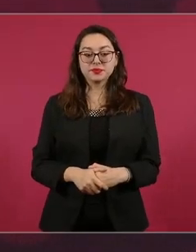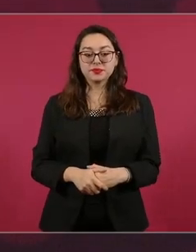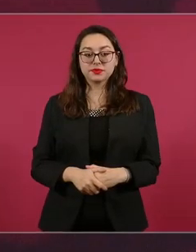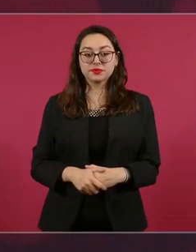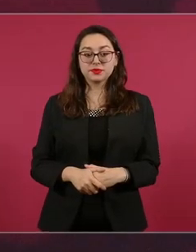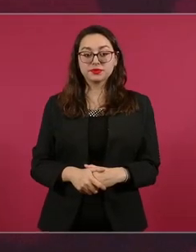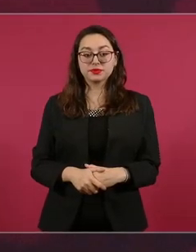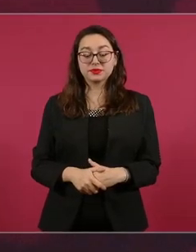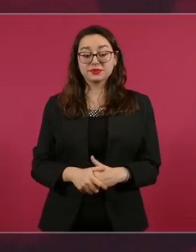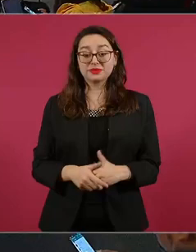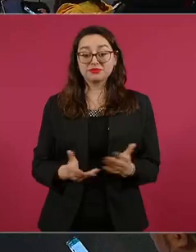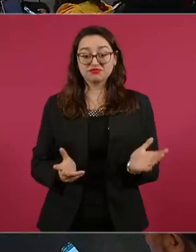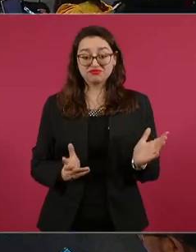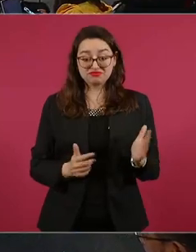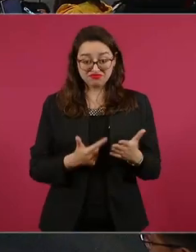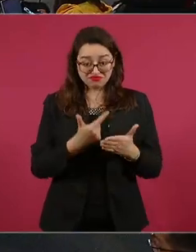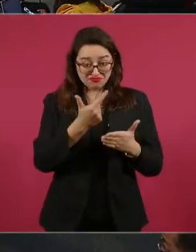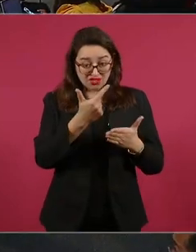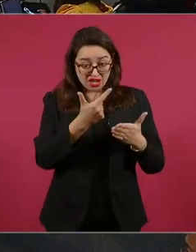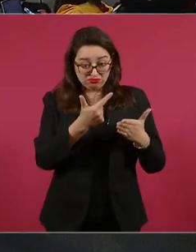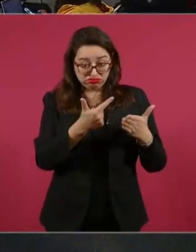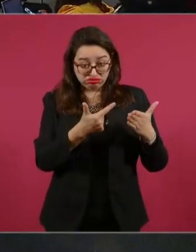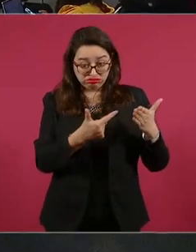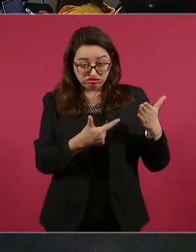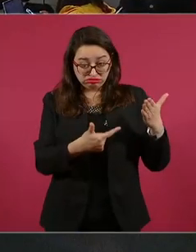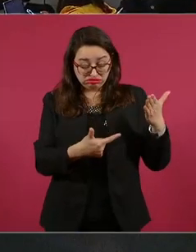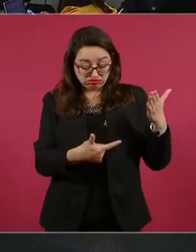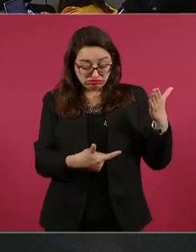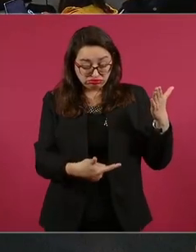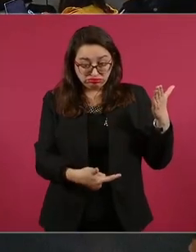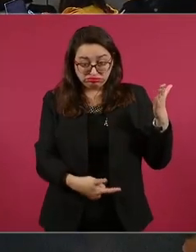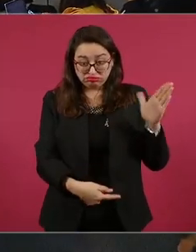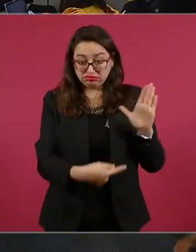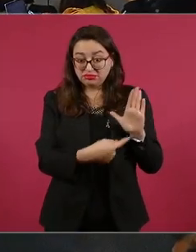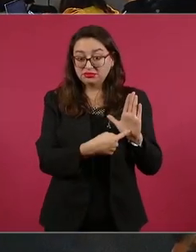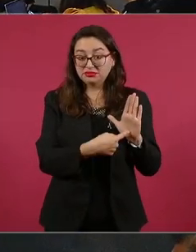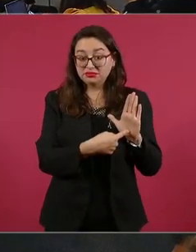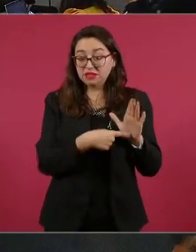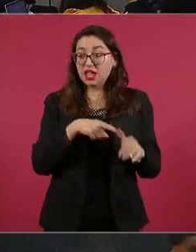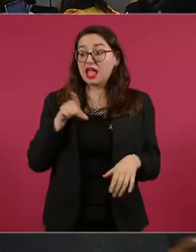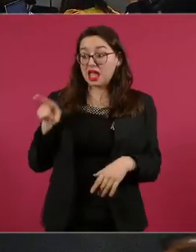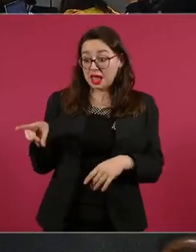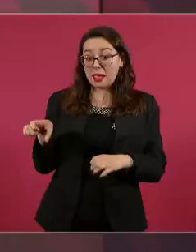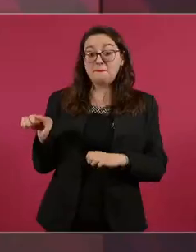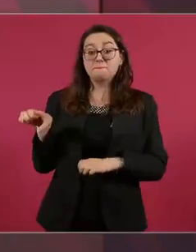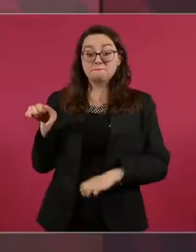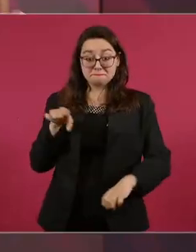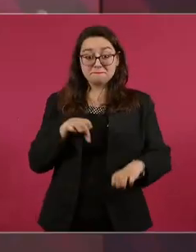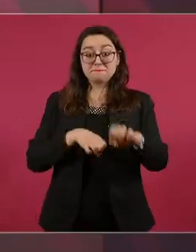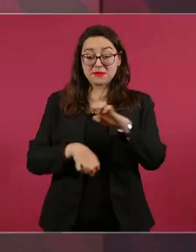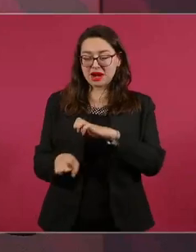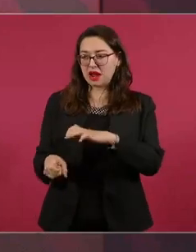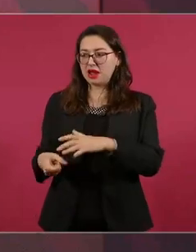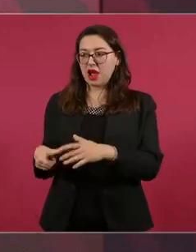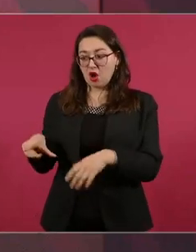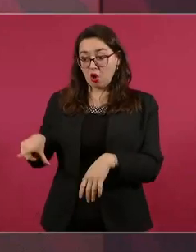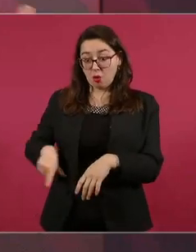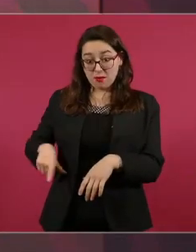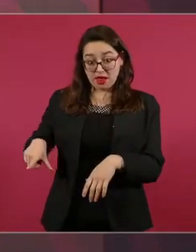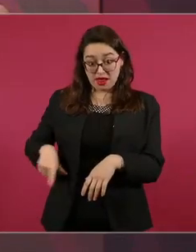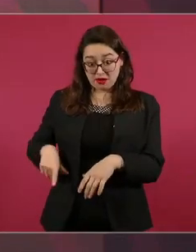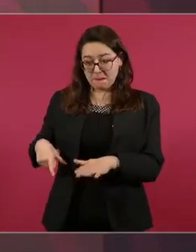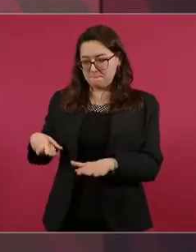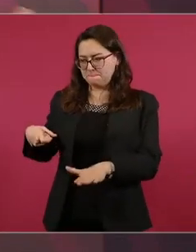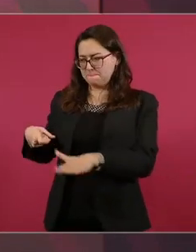Y empieza a salir toda la información de cómo repartían dinero